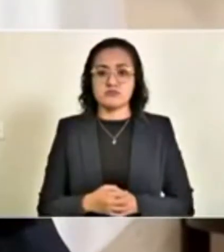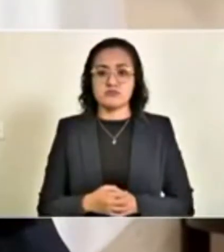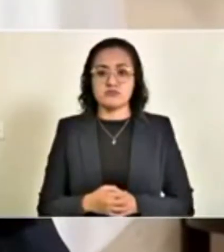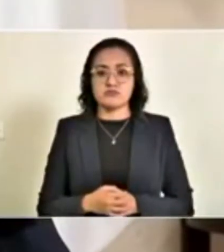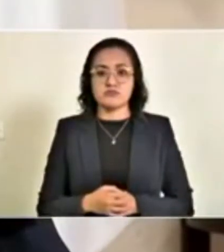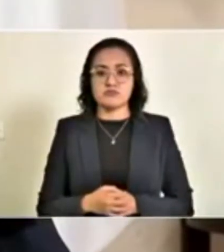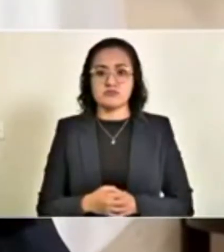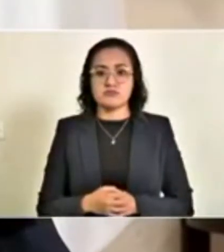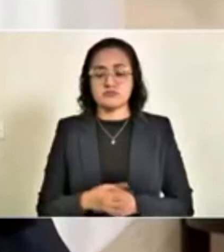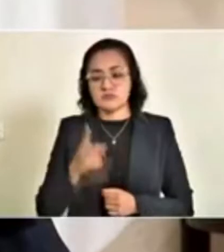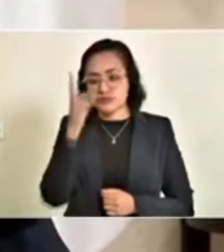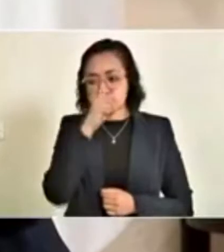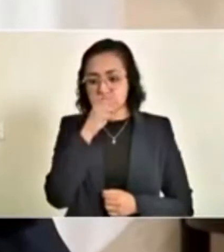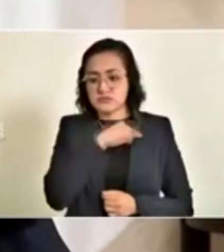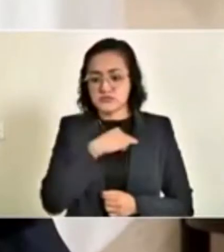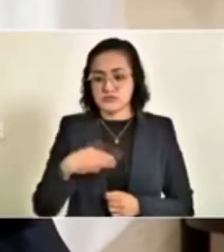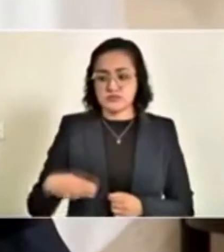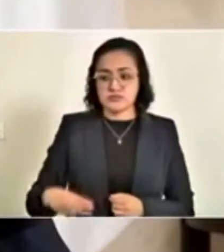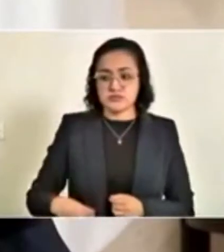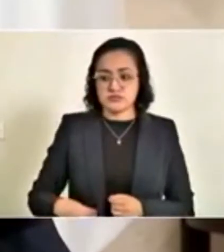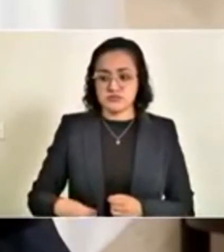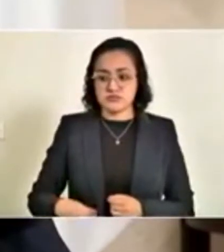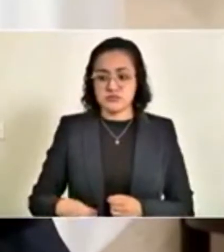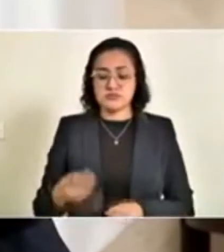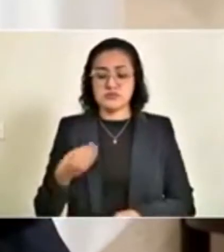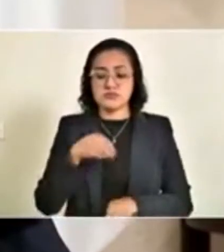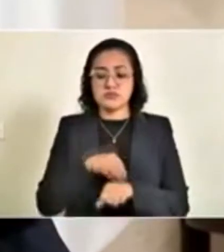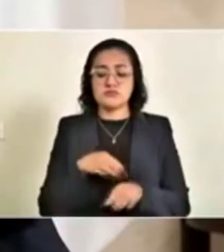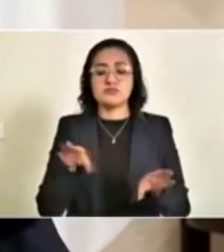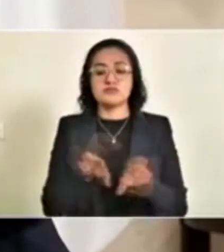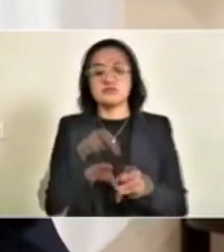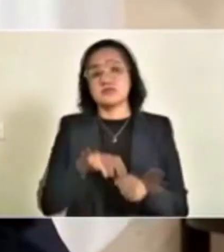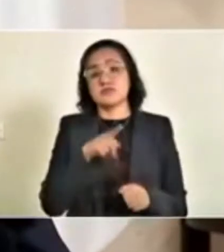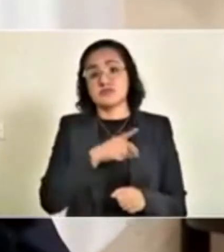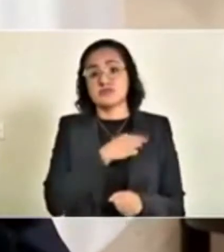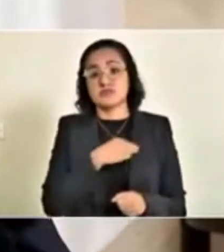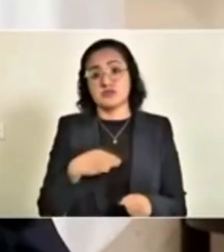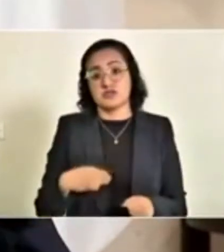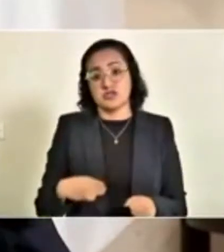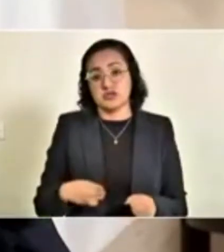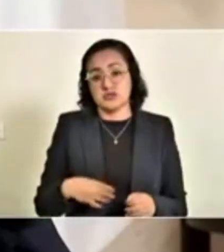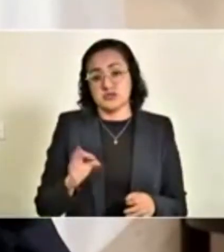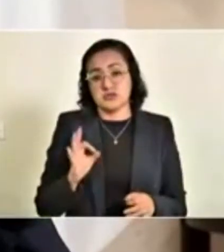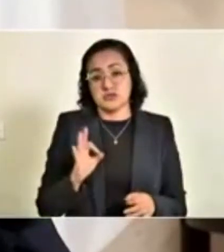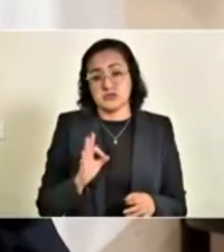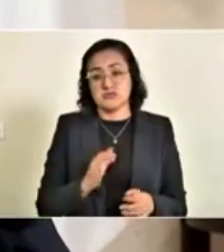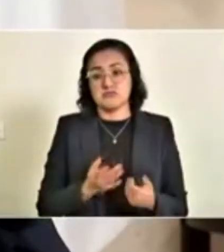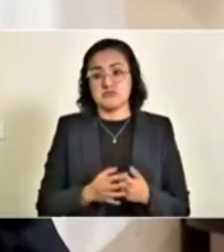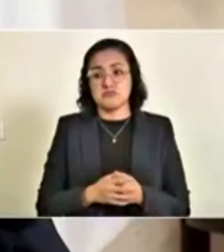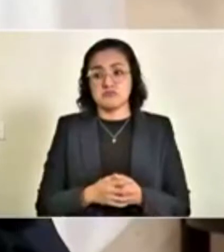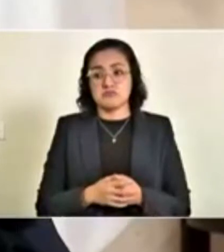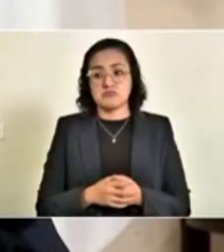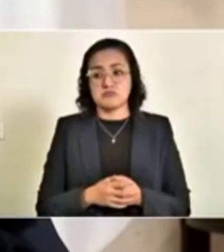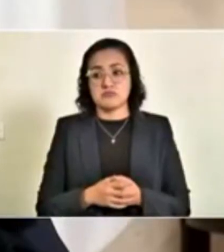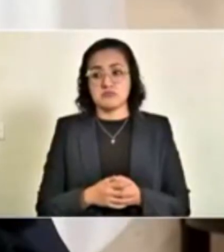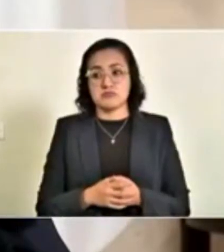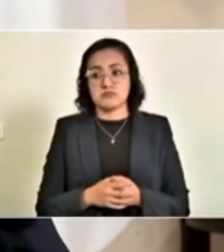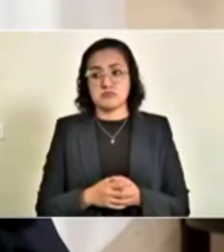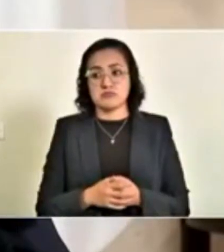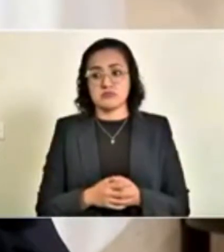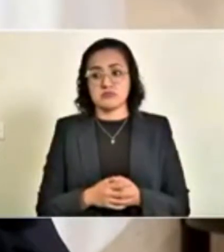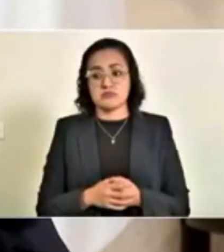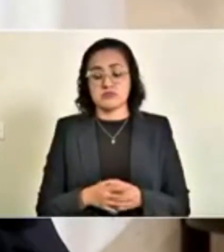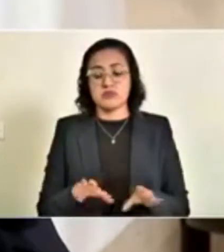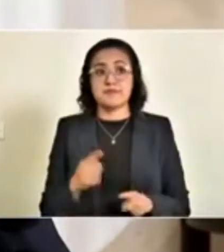Un consejo municipal se instala como autoridad de un municipio, pues cuando una razón legal impide